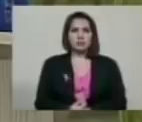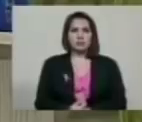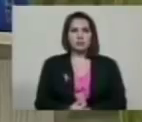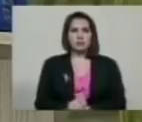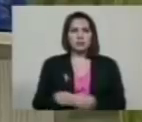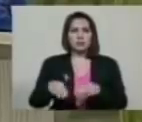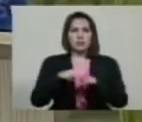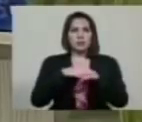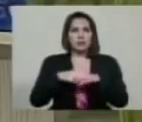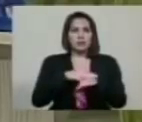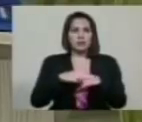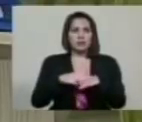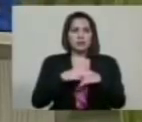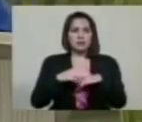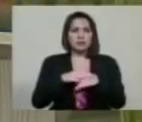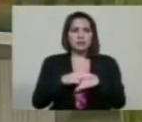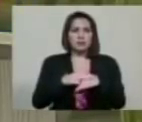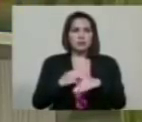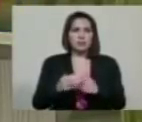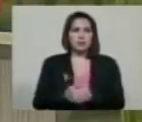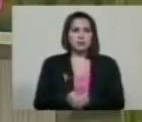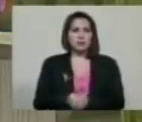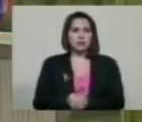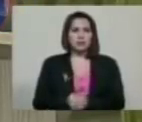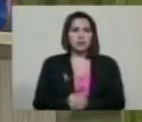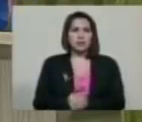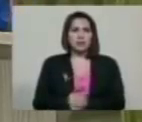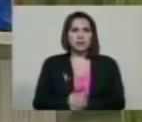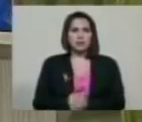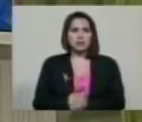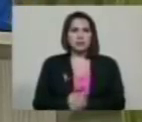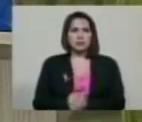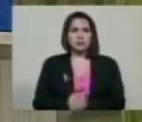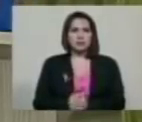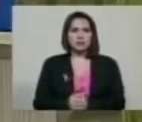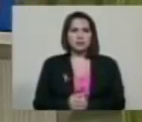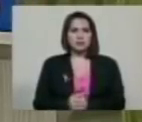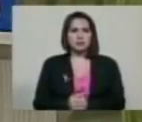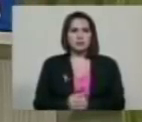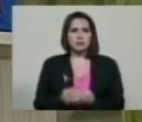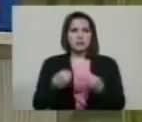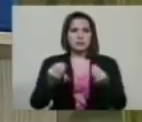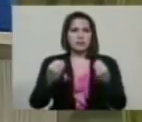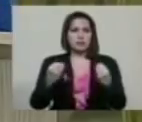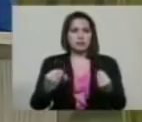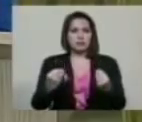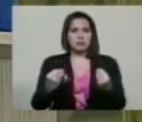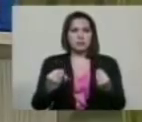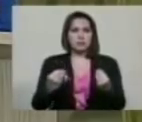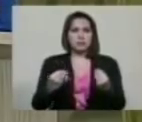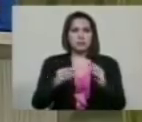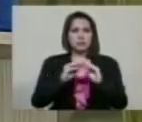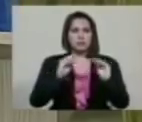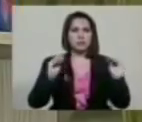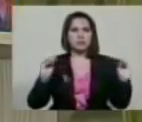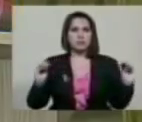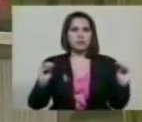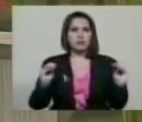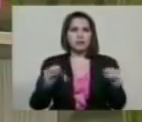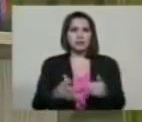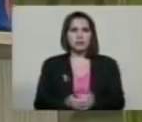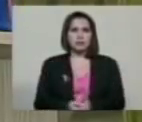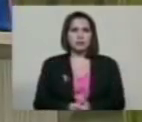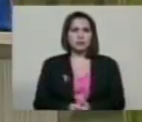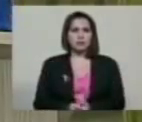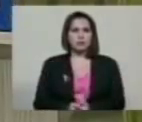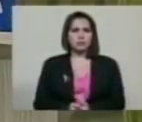además, como un gesto de apoyo al deporte venezolano, me están solicitando